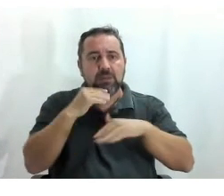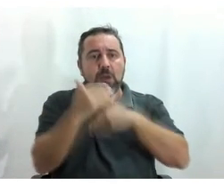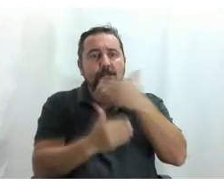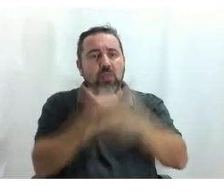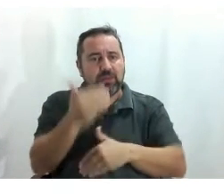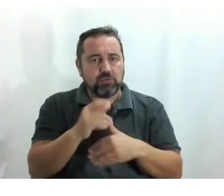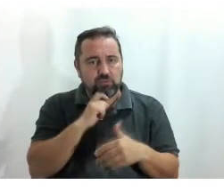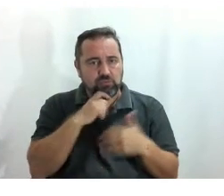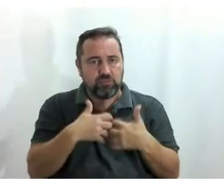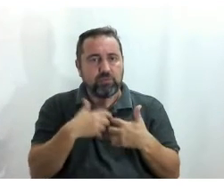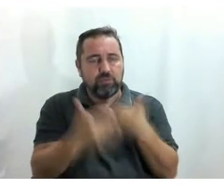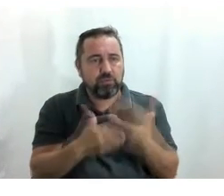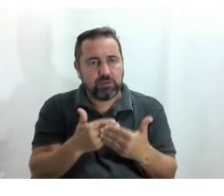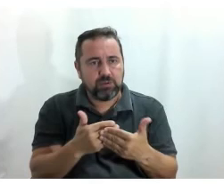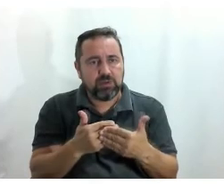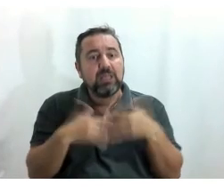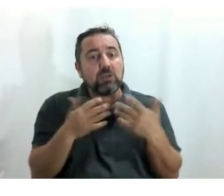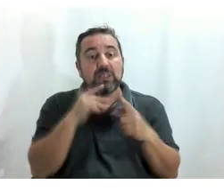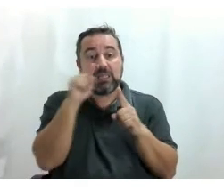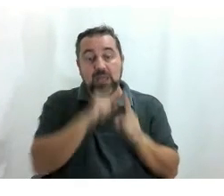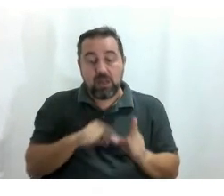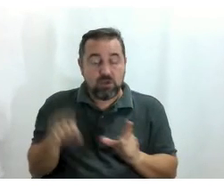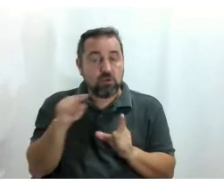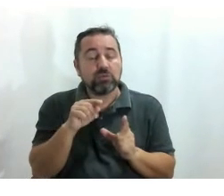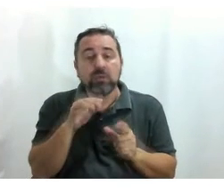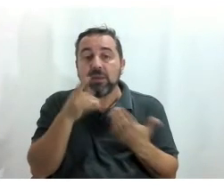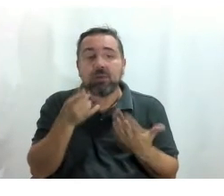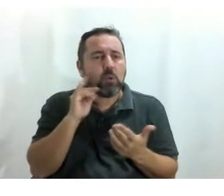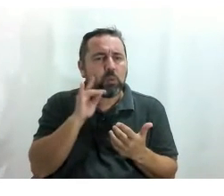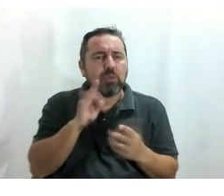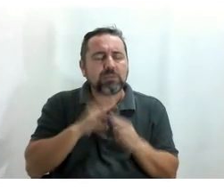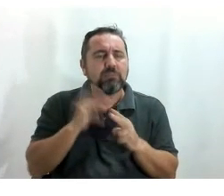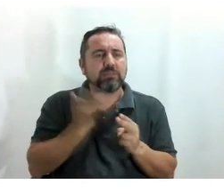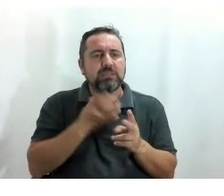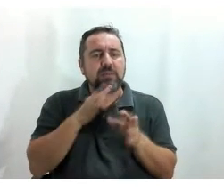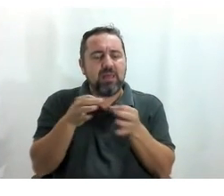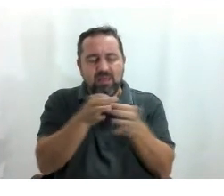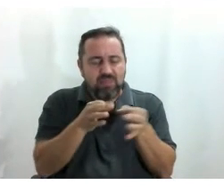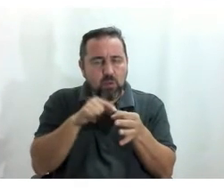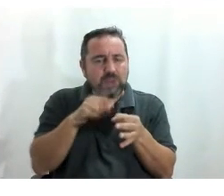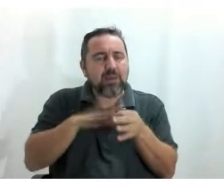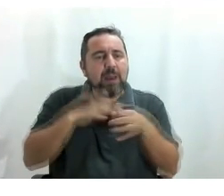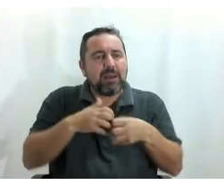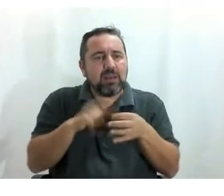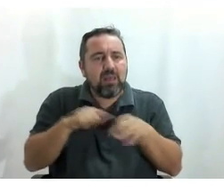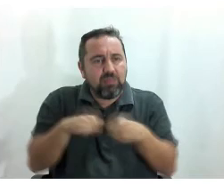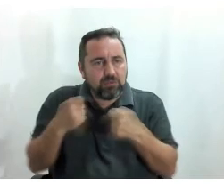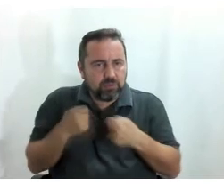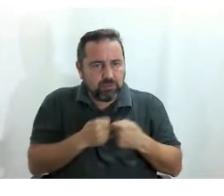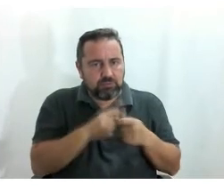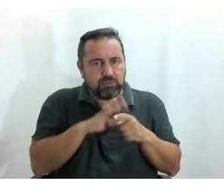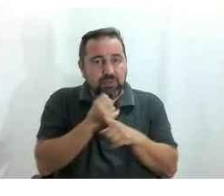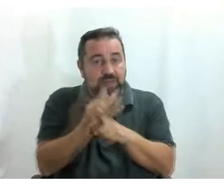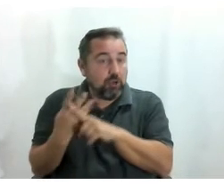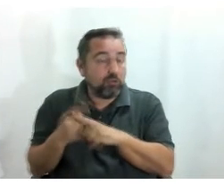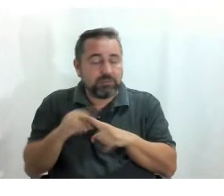en marcha. Entre ellos, simplemente el ruido puede producir un daño mecánico en la célula ciliada y producir destrucción de los estereocilios,